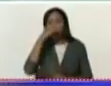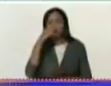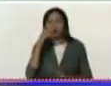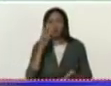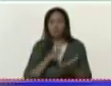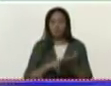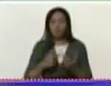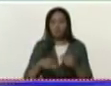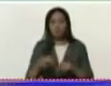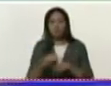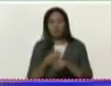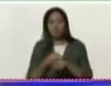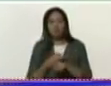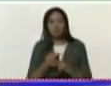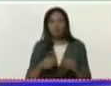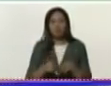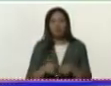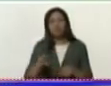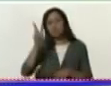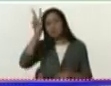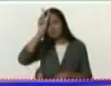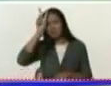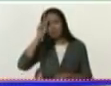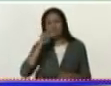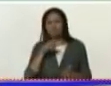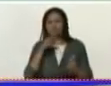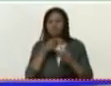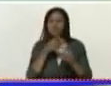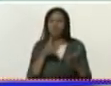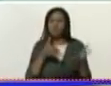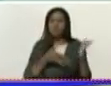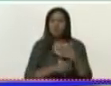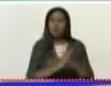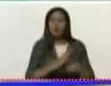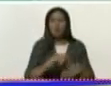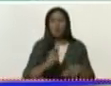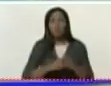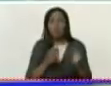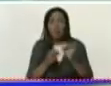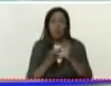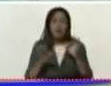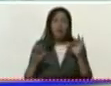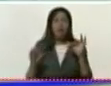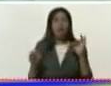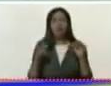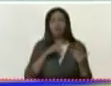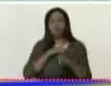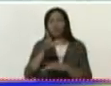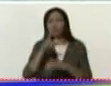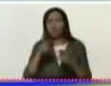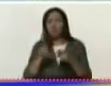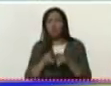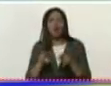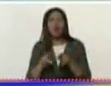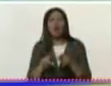por el gobierno del Perú, y de ahí fueron en un largo viaje hasta Manaus,